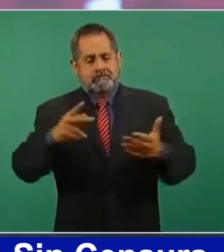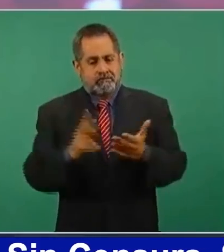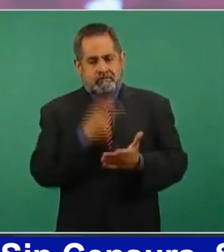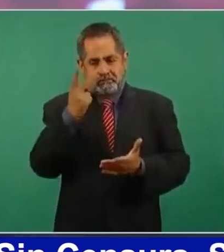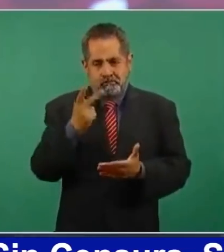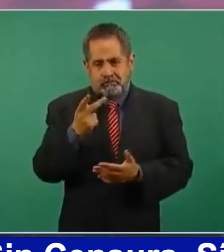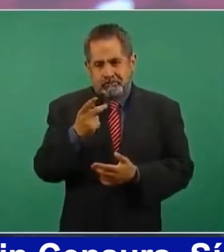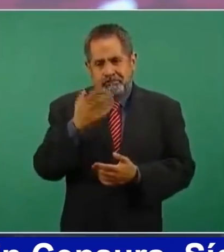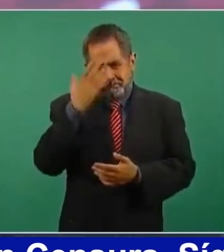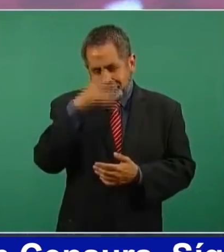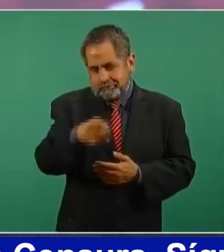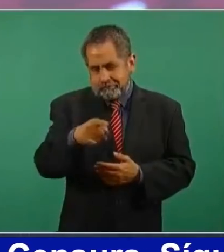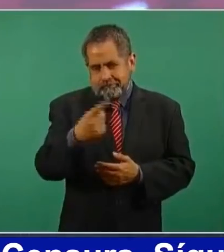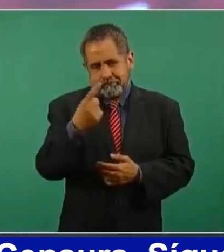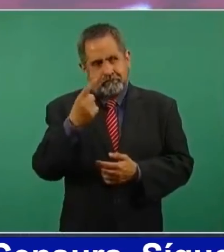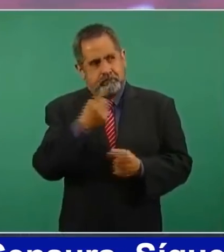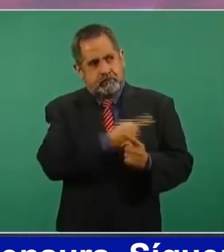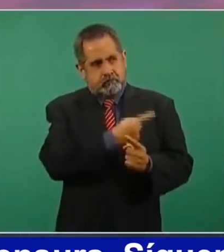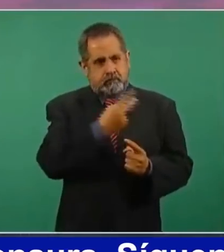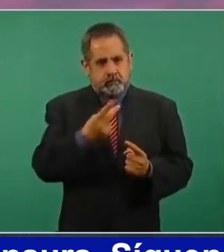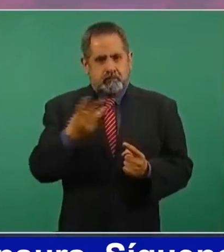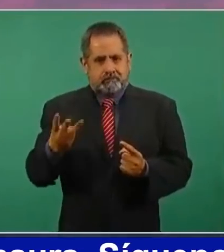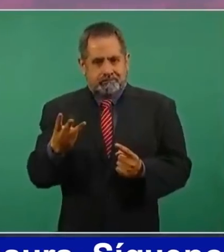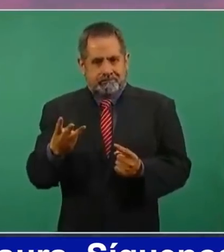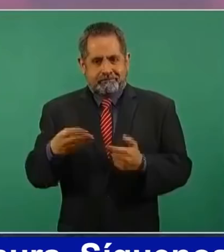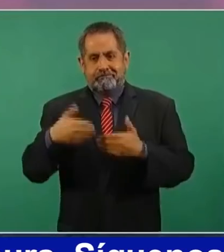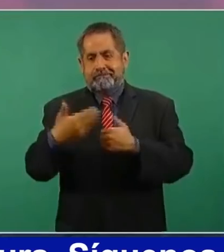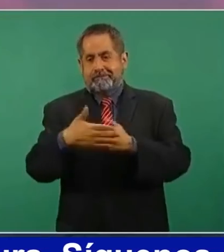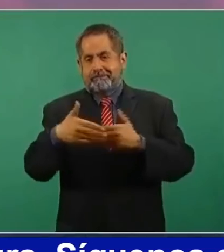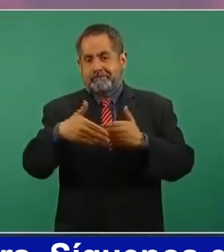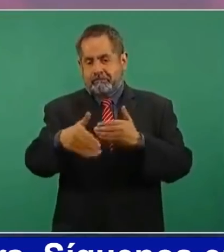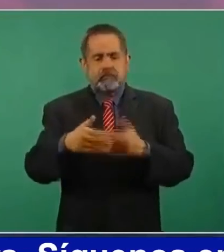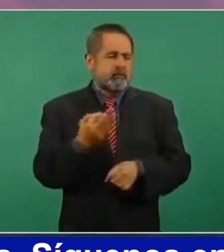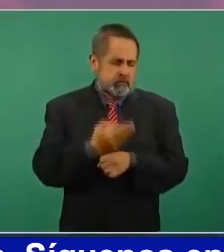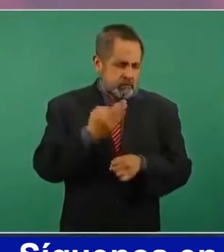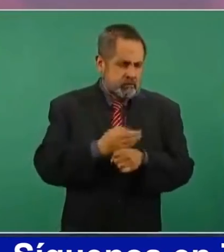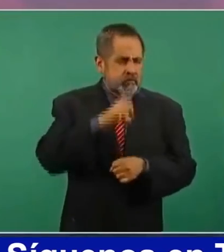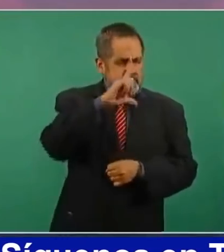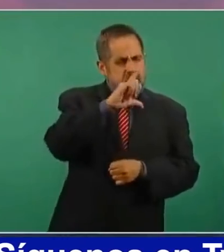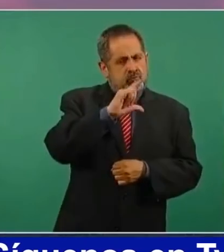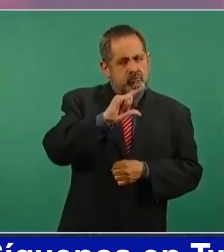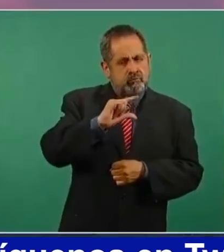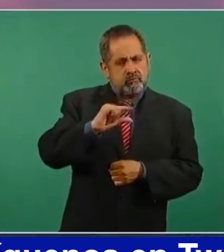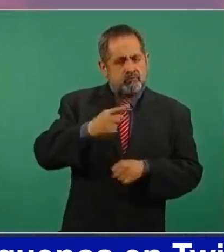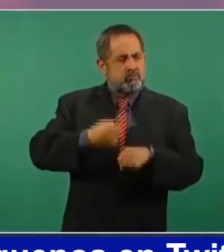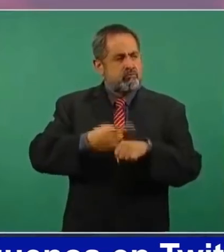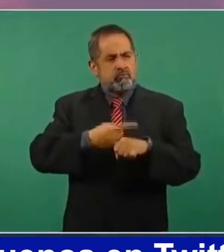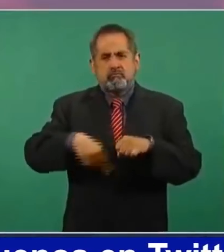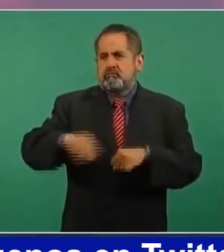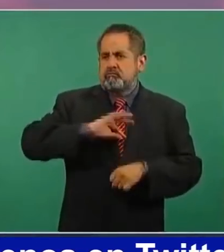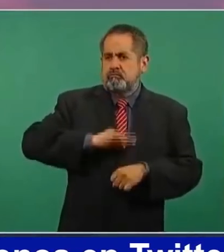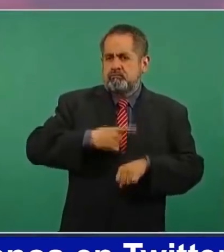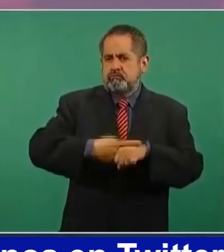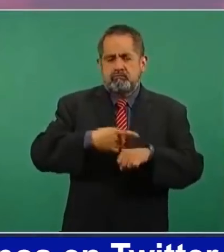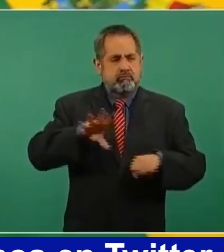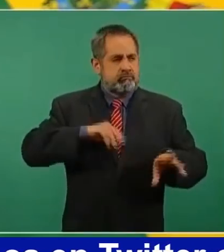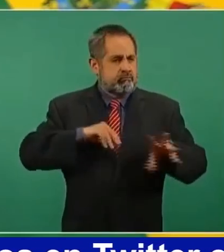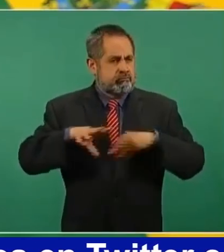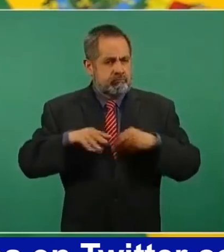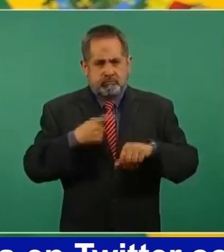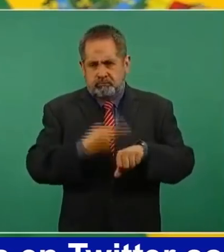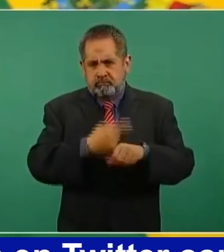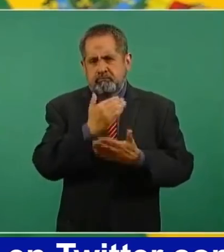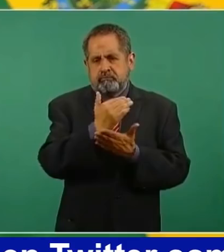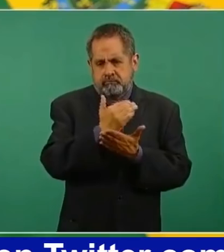Ahora van bajando el número de contagios, ¿sí?